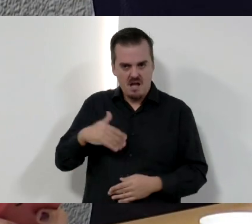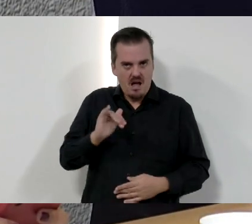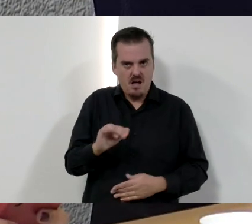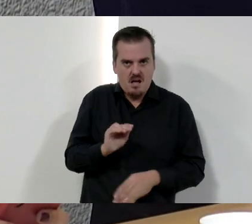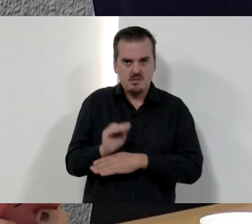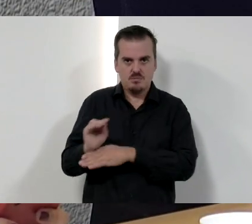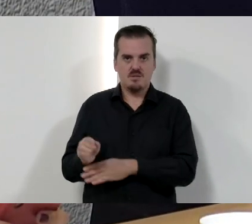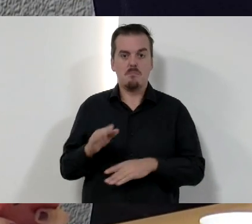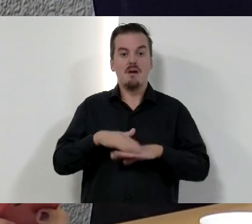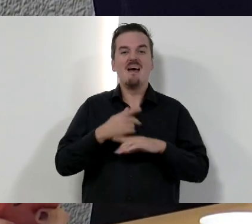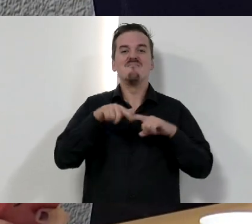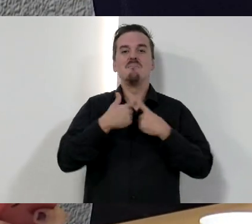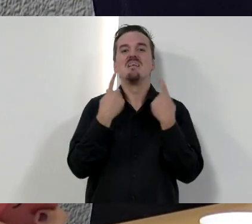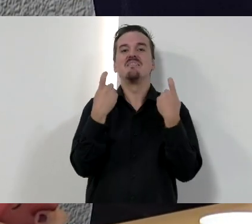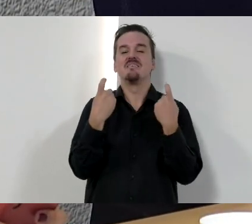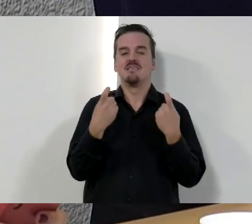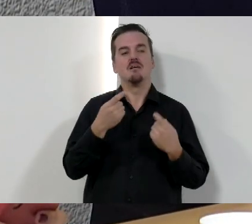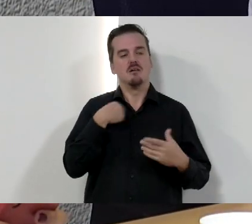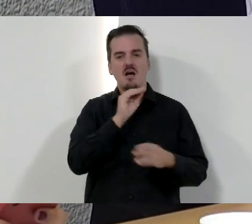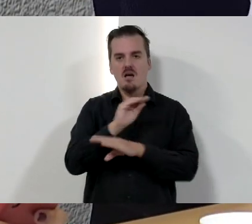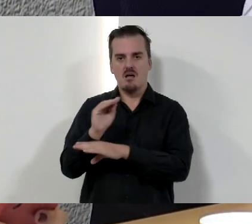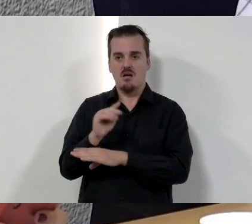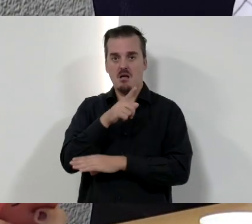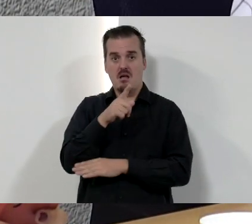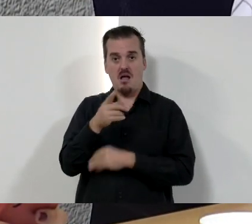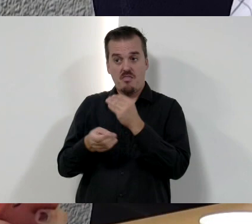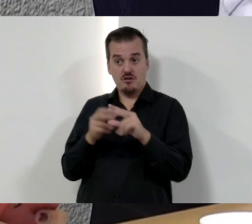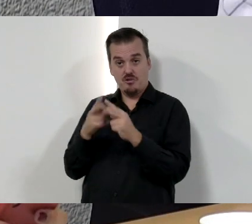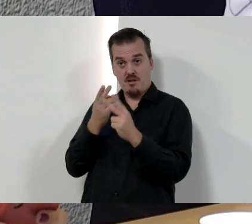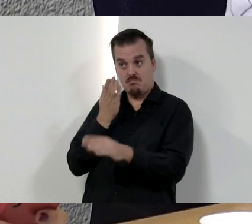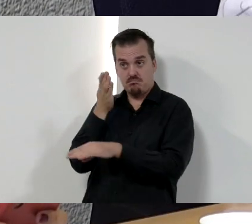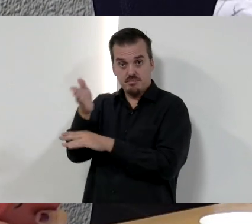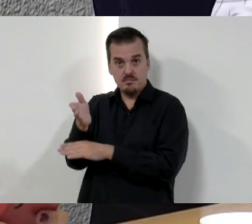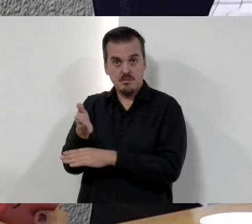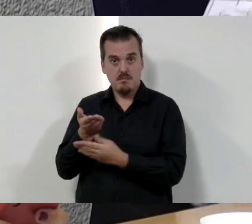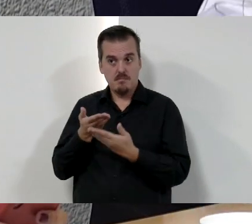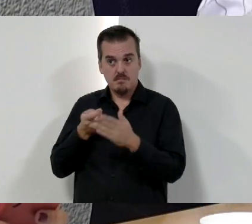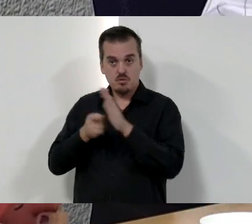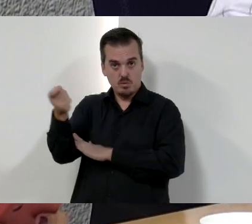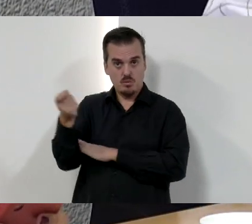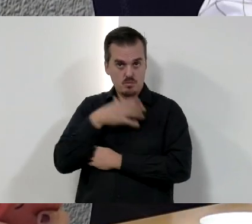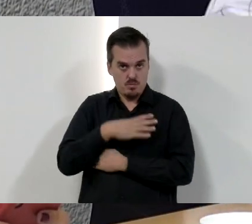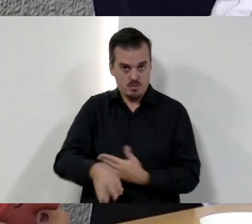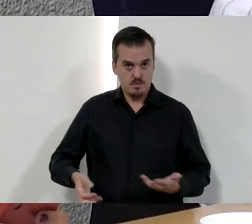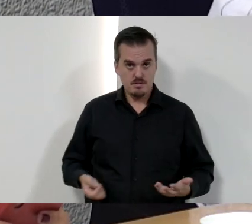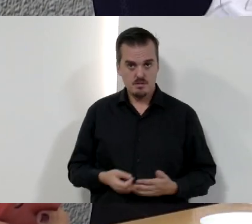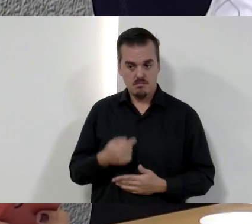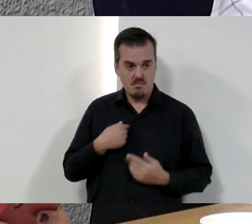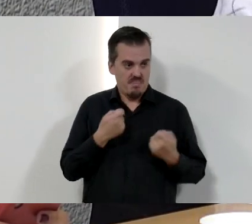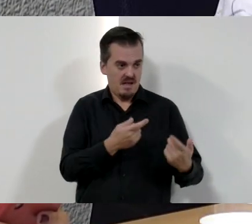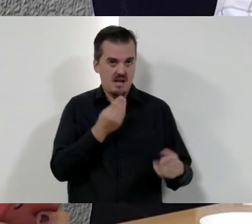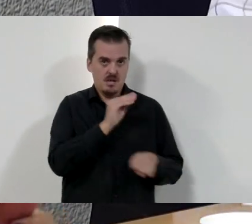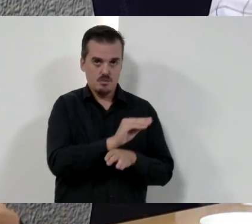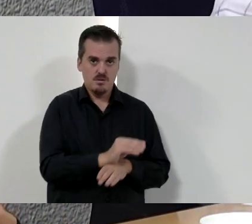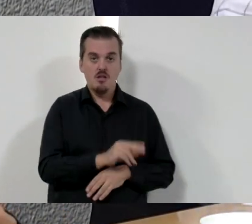Ayudas para familias que lo necesitan y que se acercan a Acción Social y lo solicitan con sus justificantes y se le da las ayudas. Aquí